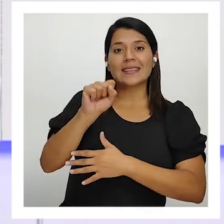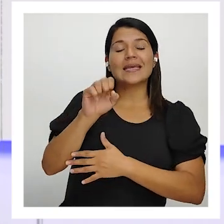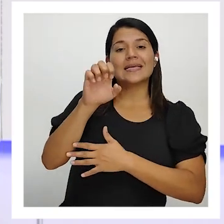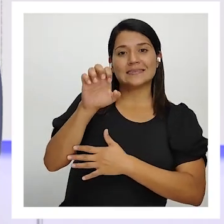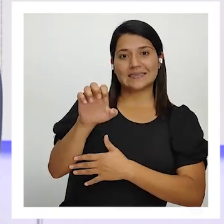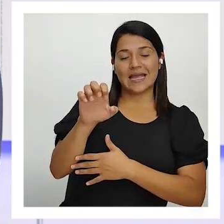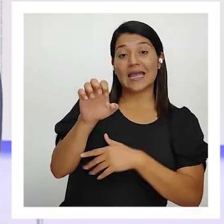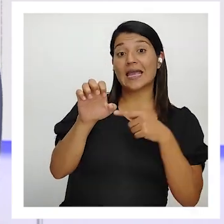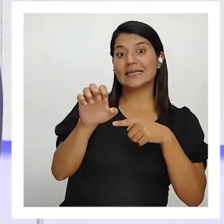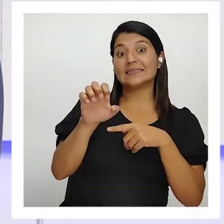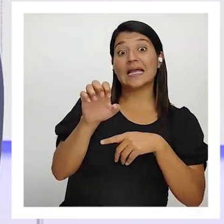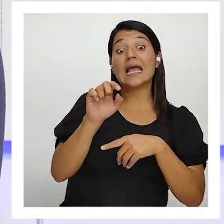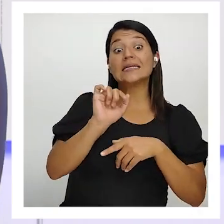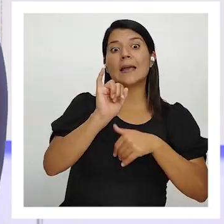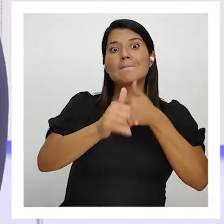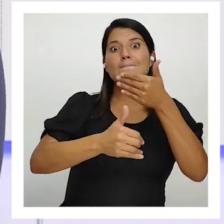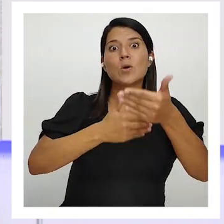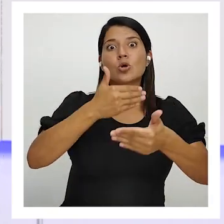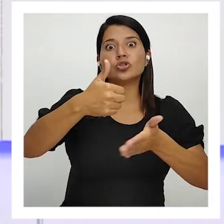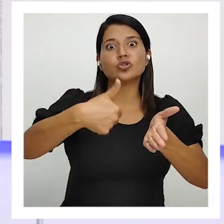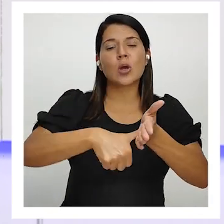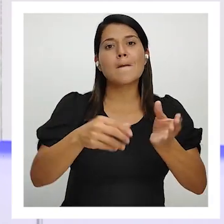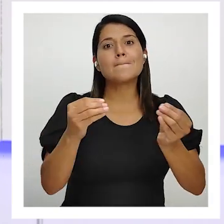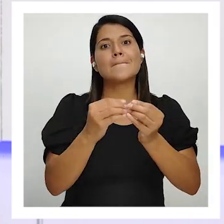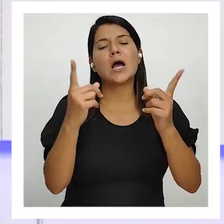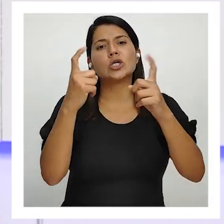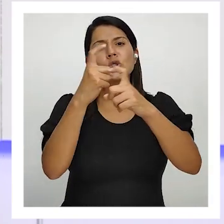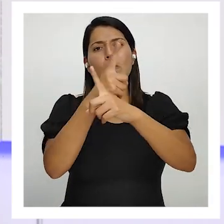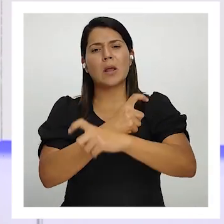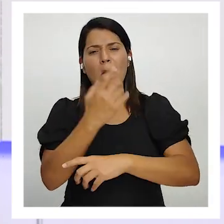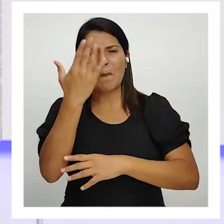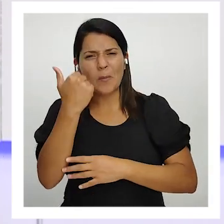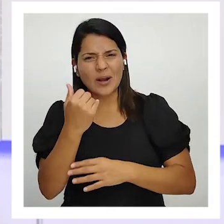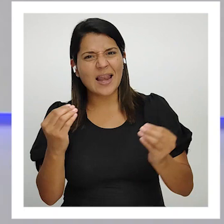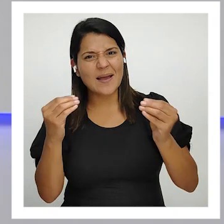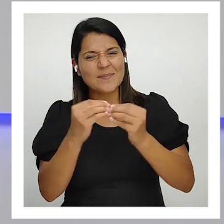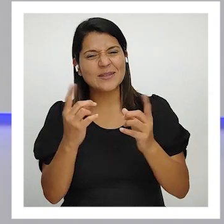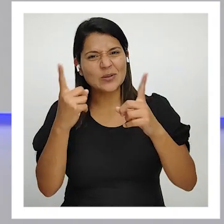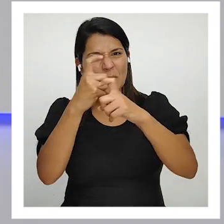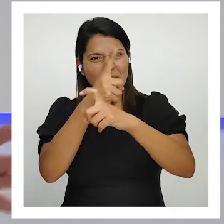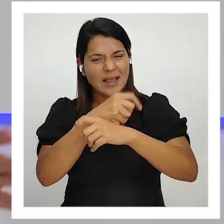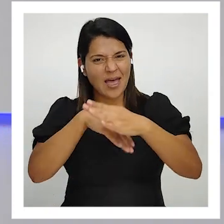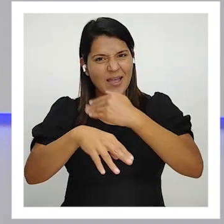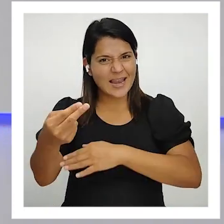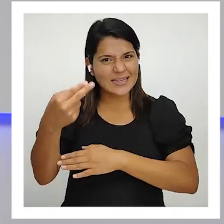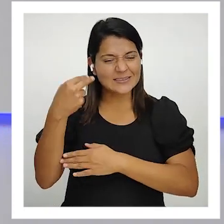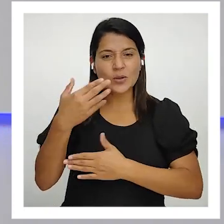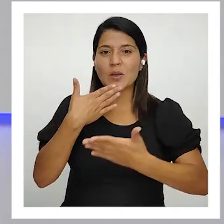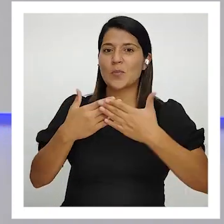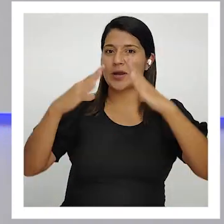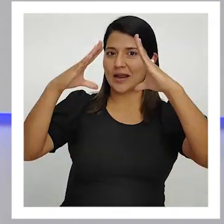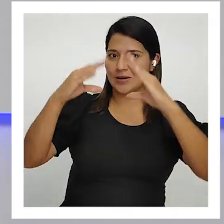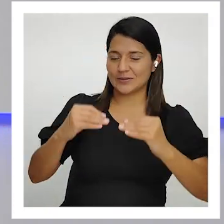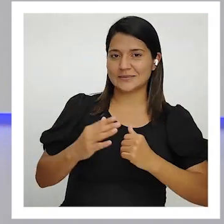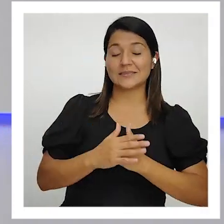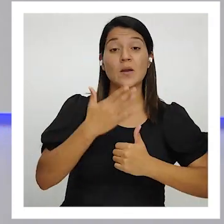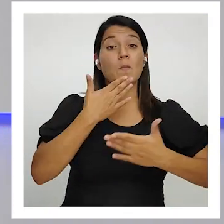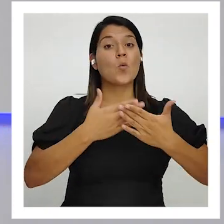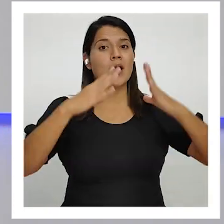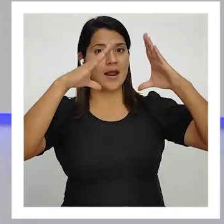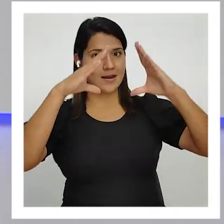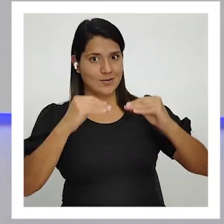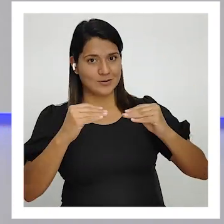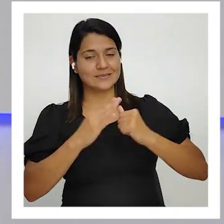más complicada de la historia. ¿Por qué es la elección más complicada de la historia, don Gustavo? Buenas noches. Buenas noches. Muy contento de